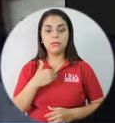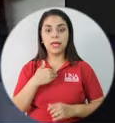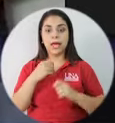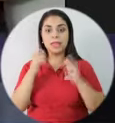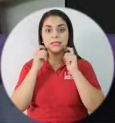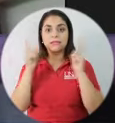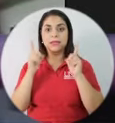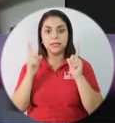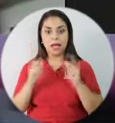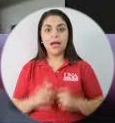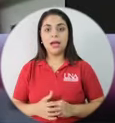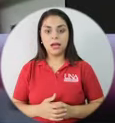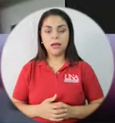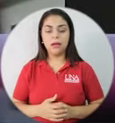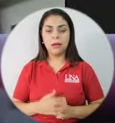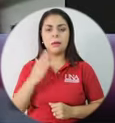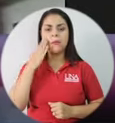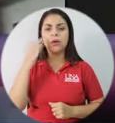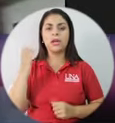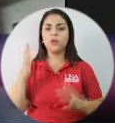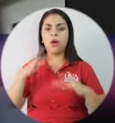Primero a nivel de una